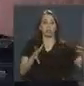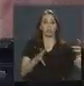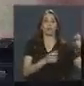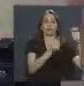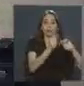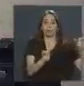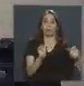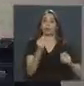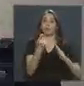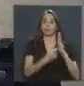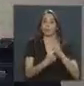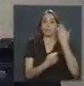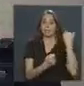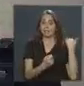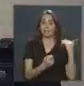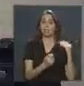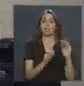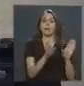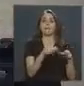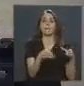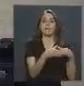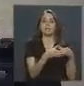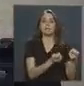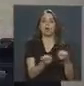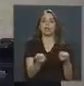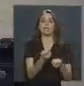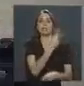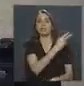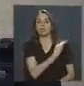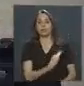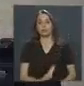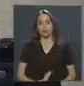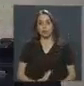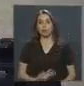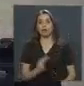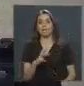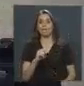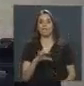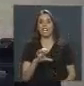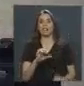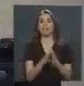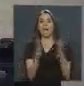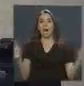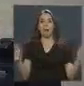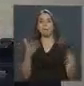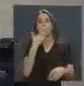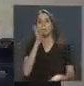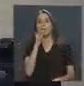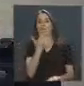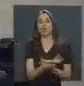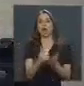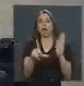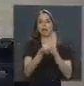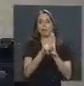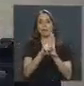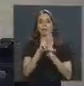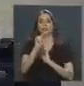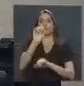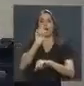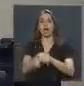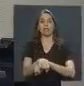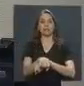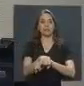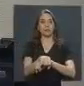hace solo pocos meses integraban los mismos equipos de gestión de este gobierno, que prefieren que no exista ley porque nos aceptan a sus